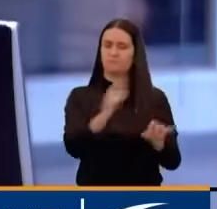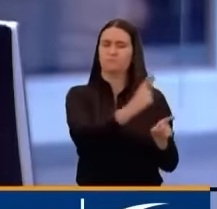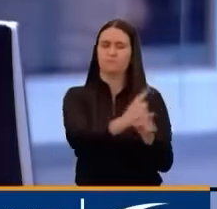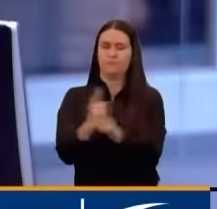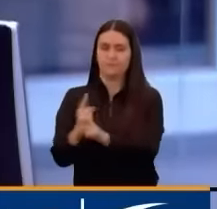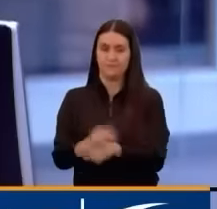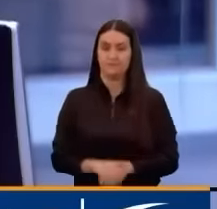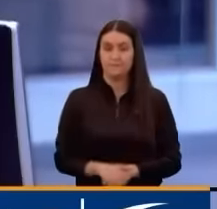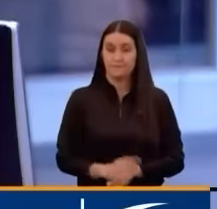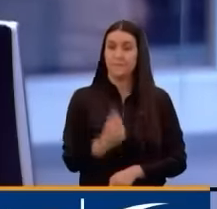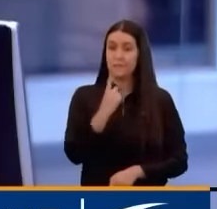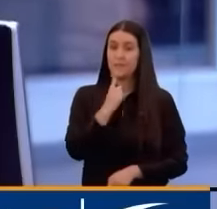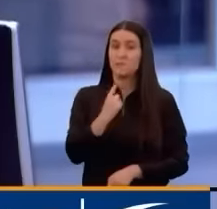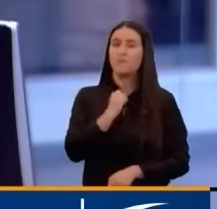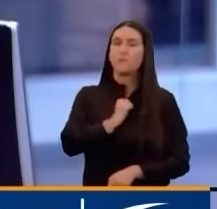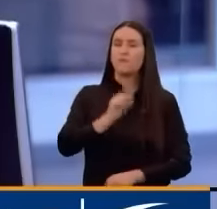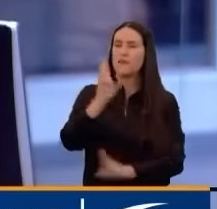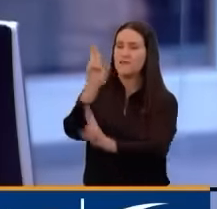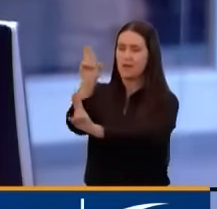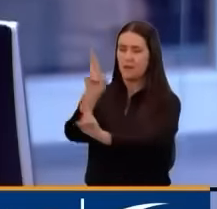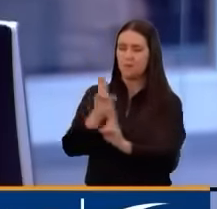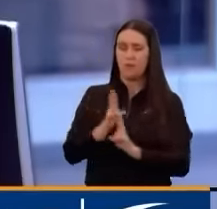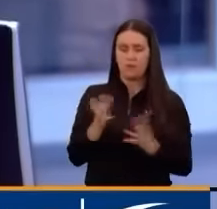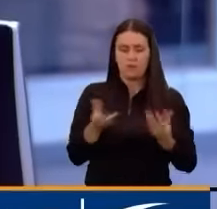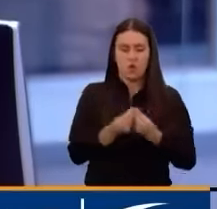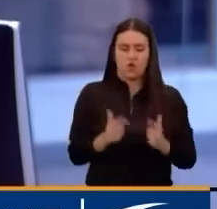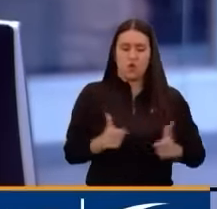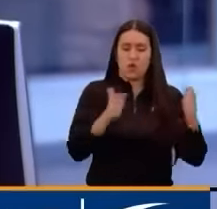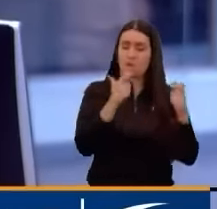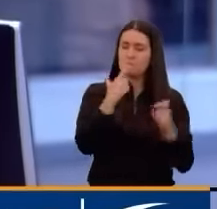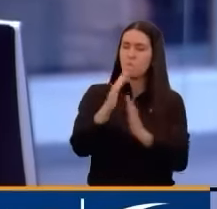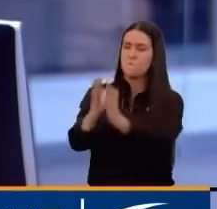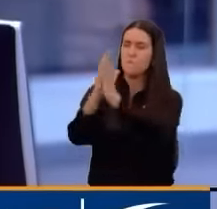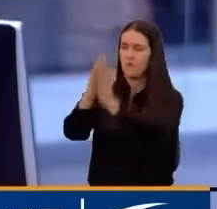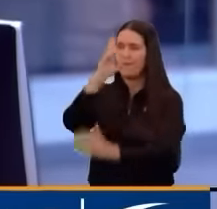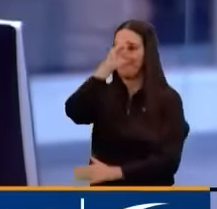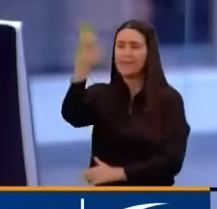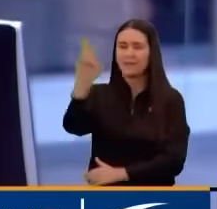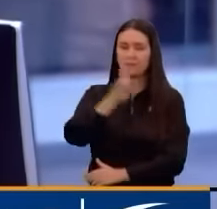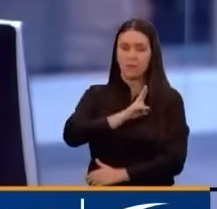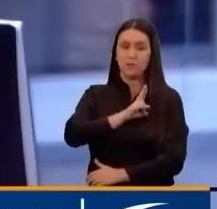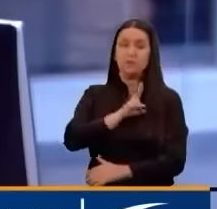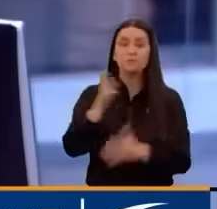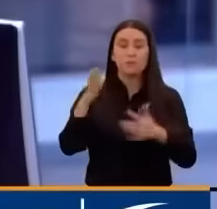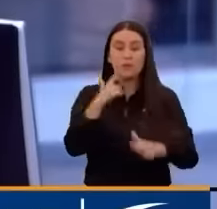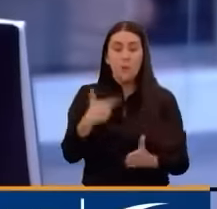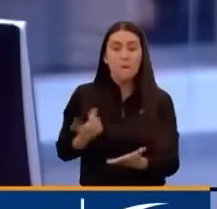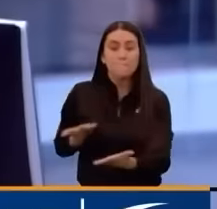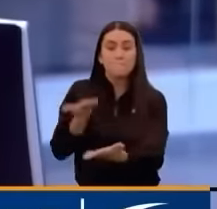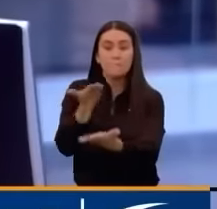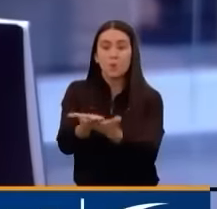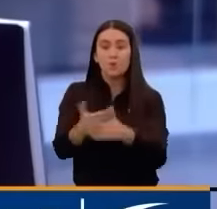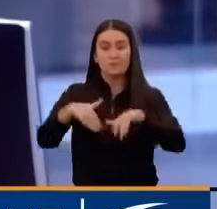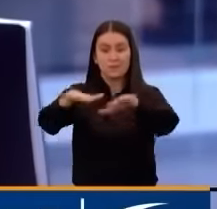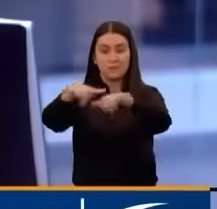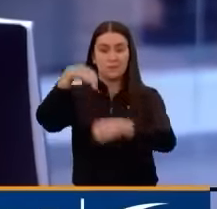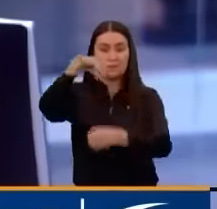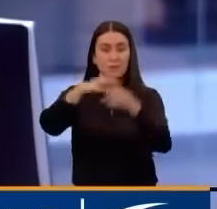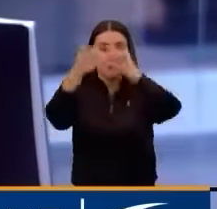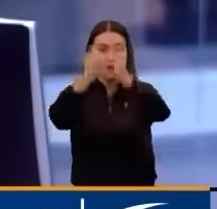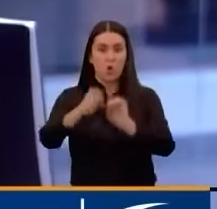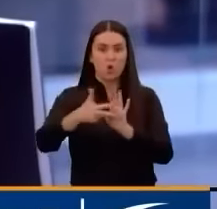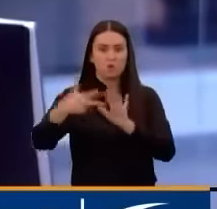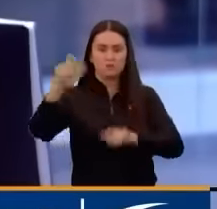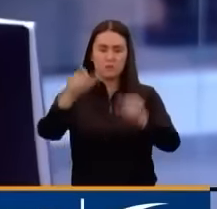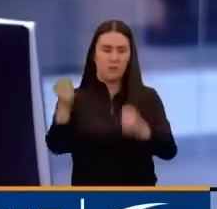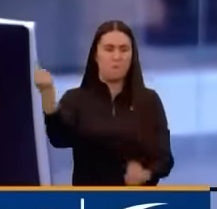Serenidad y respeto, eso es lo que reclama el Congreso de la República frente a esta propuesta que ya empieza a generar todo tipo de reacciones